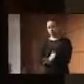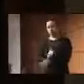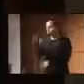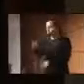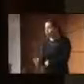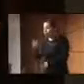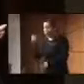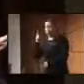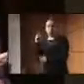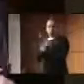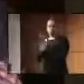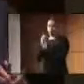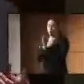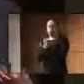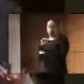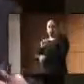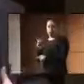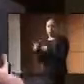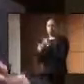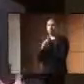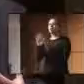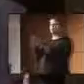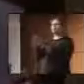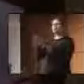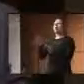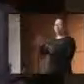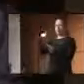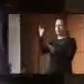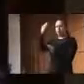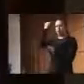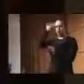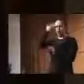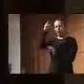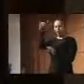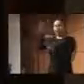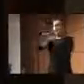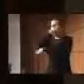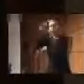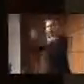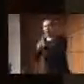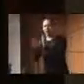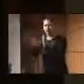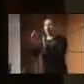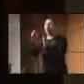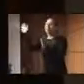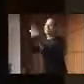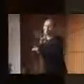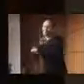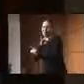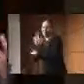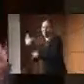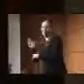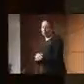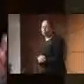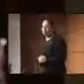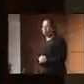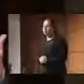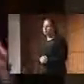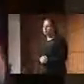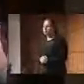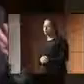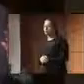no es sorprendente que este modelo social empezara a surgir de manera más potente en los Estados Unidos,